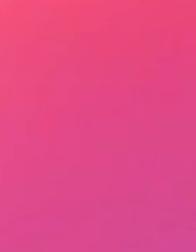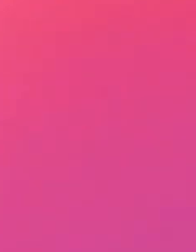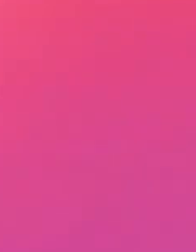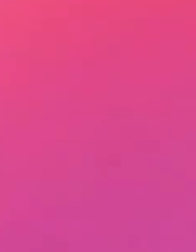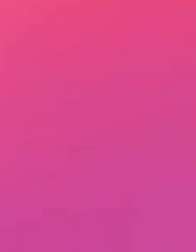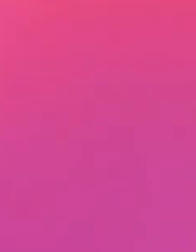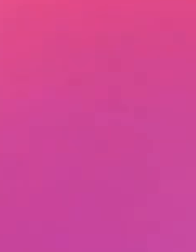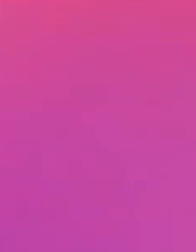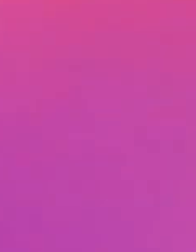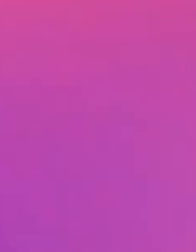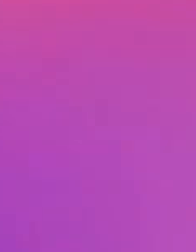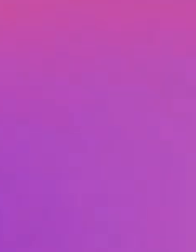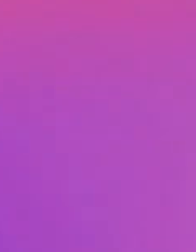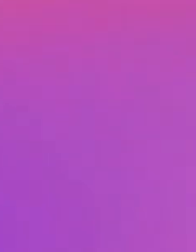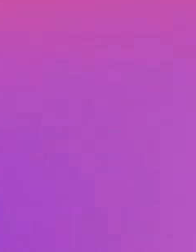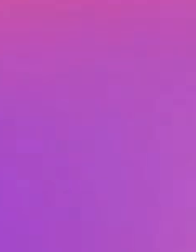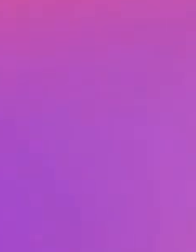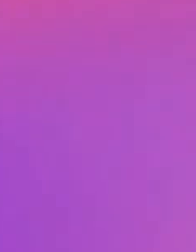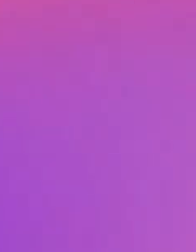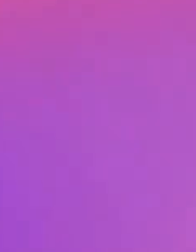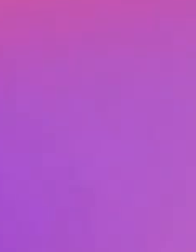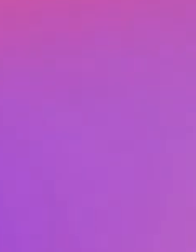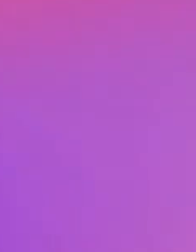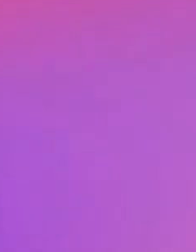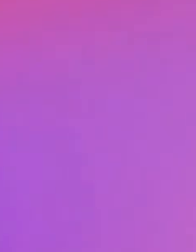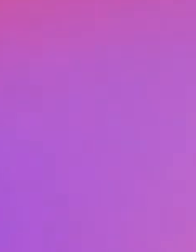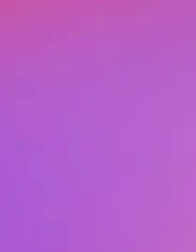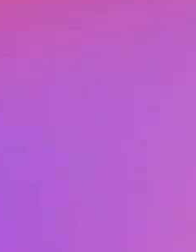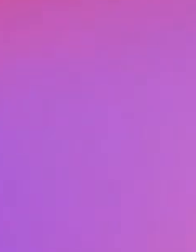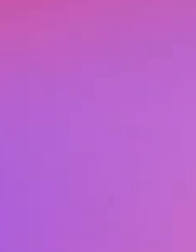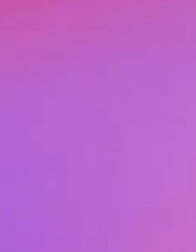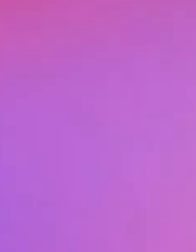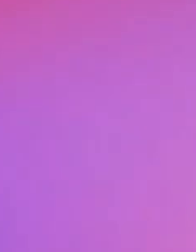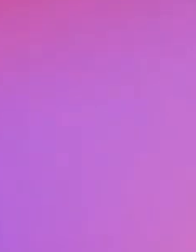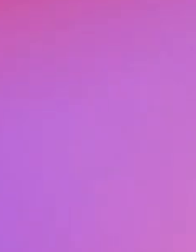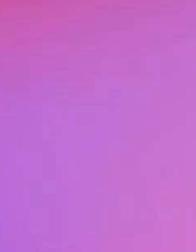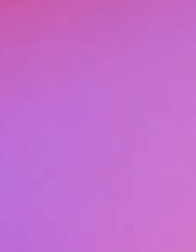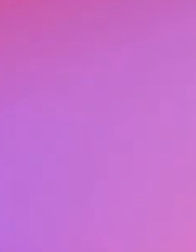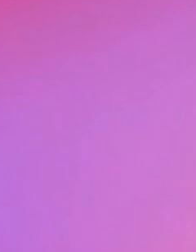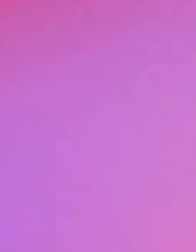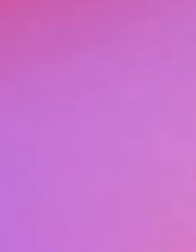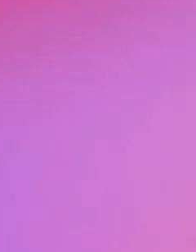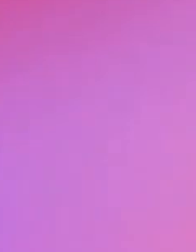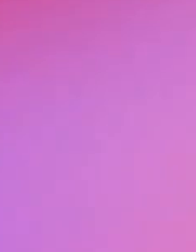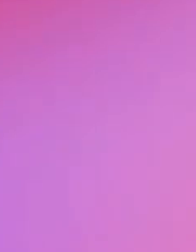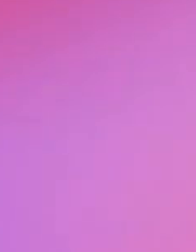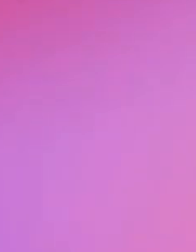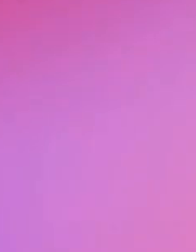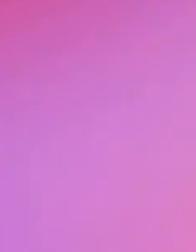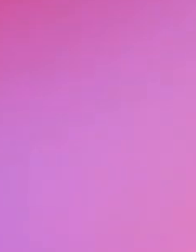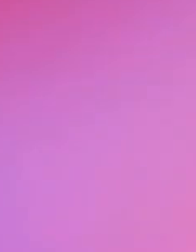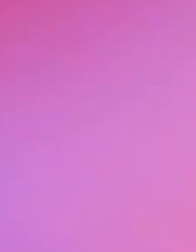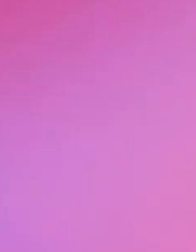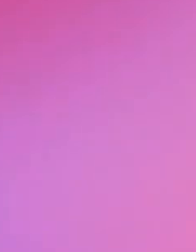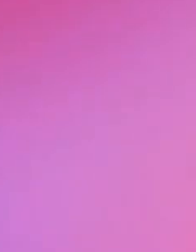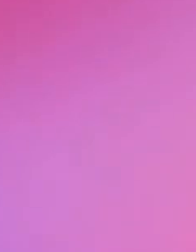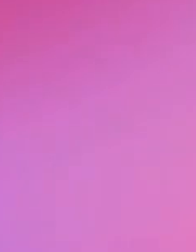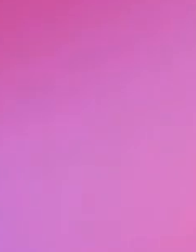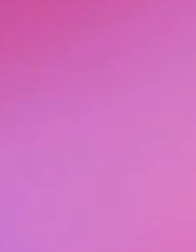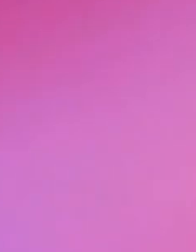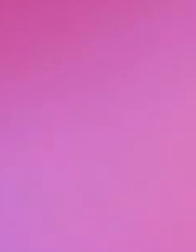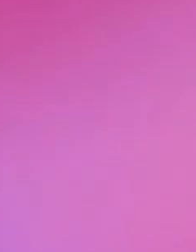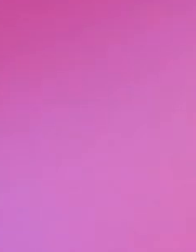También te invitamos a que consultes la plataforma nuevaescuelamexicana.cep.gov.mx.